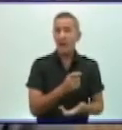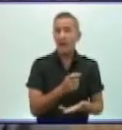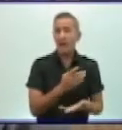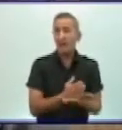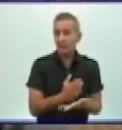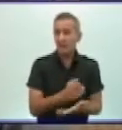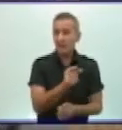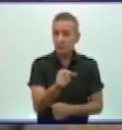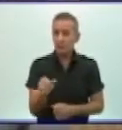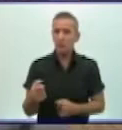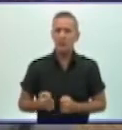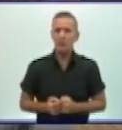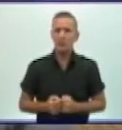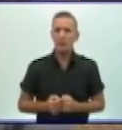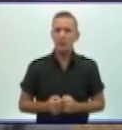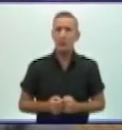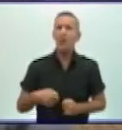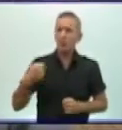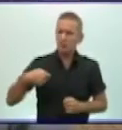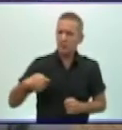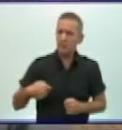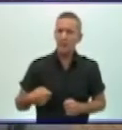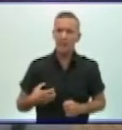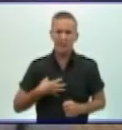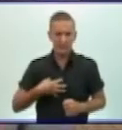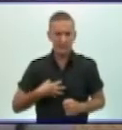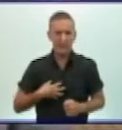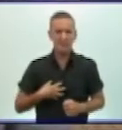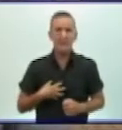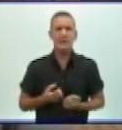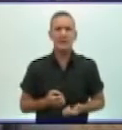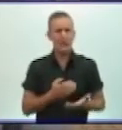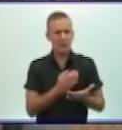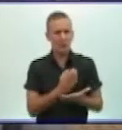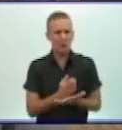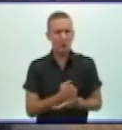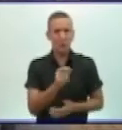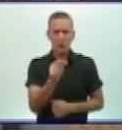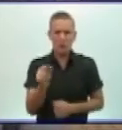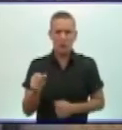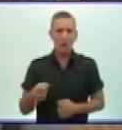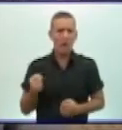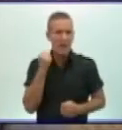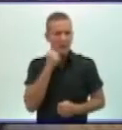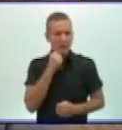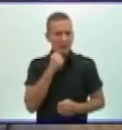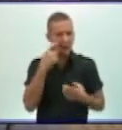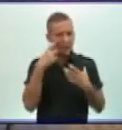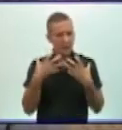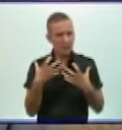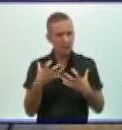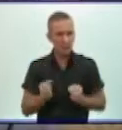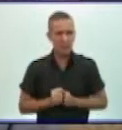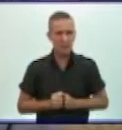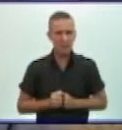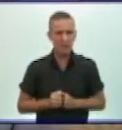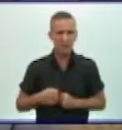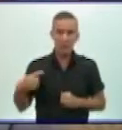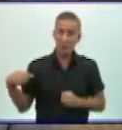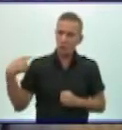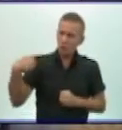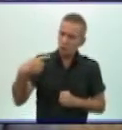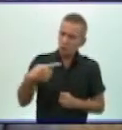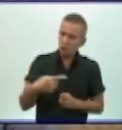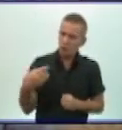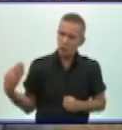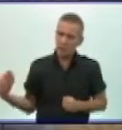determinado contenido. Esos son deberes que ellos tienen como estudiantes. Ese es el esencial, pero eso implica además que hay que ir todos los días a la escuela, siempre y